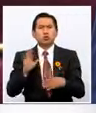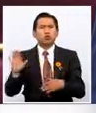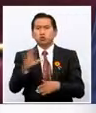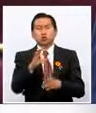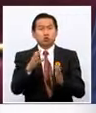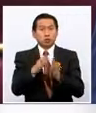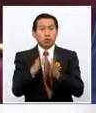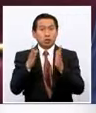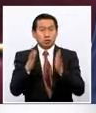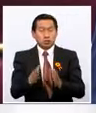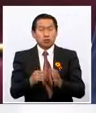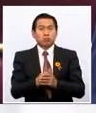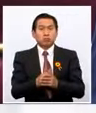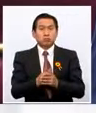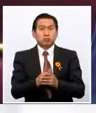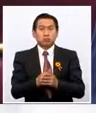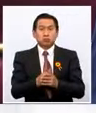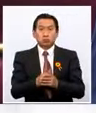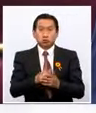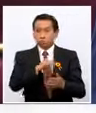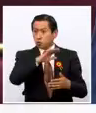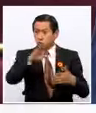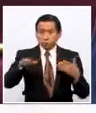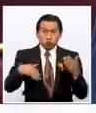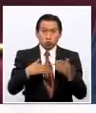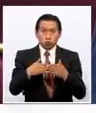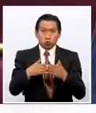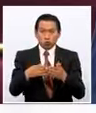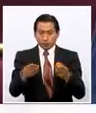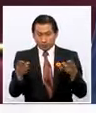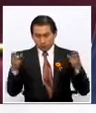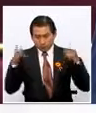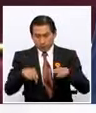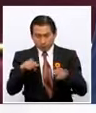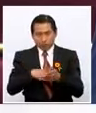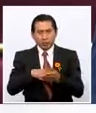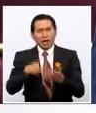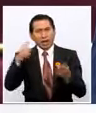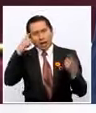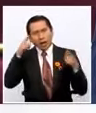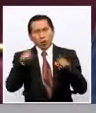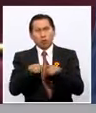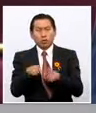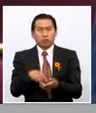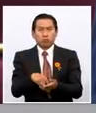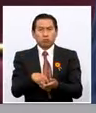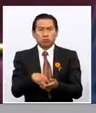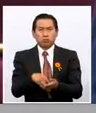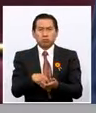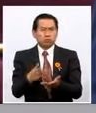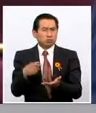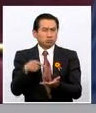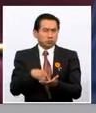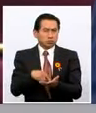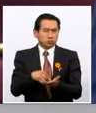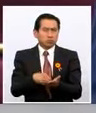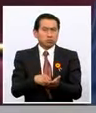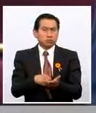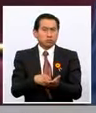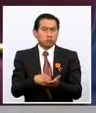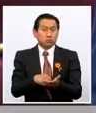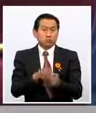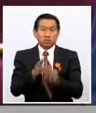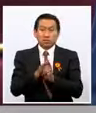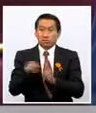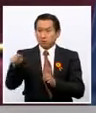para que entre todos firmemos ese acuerdo un acuerdo que dejando de